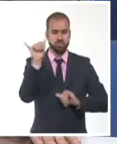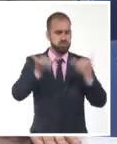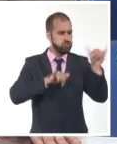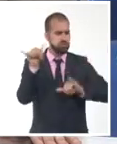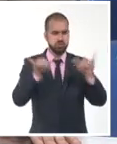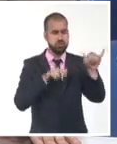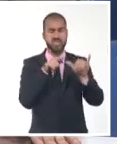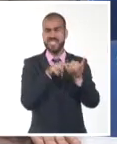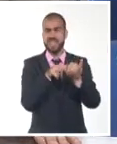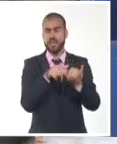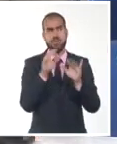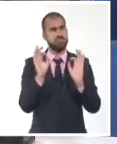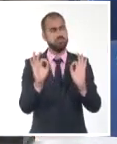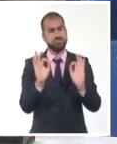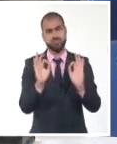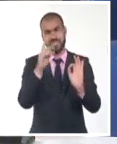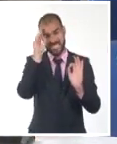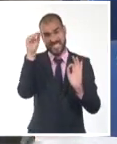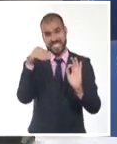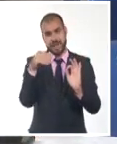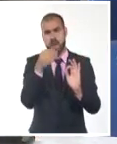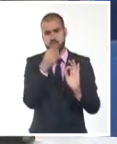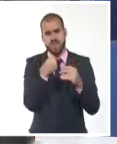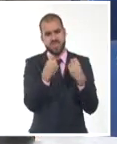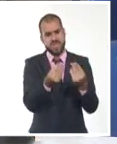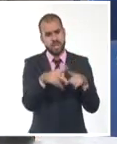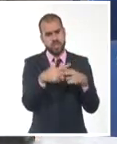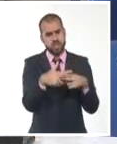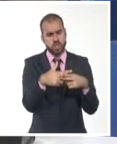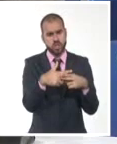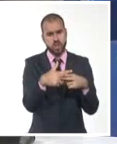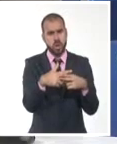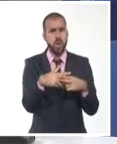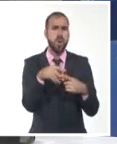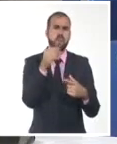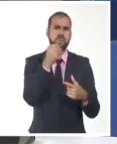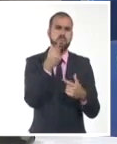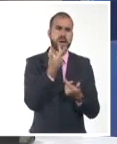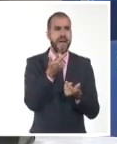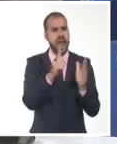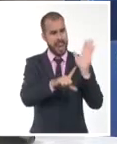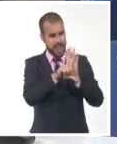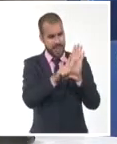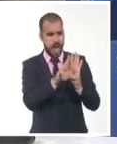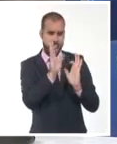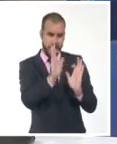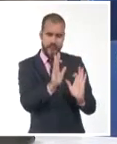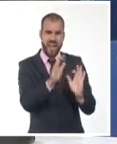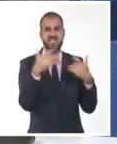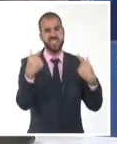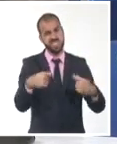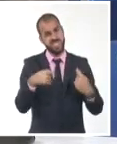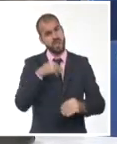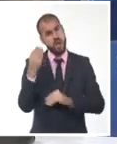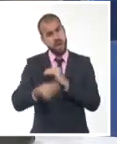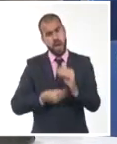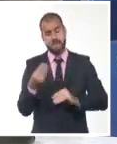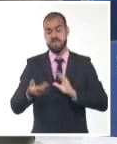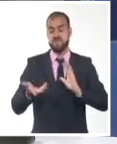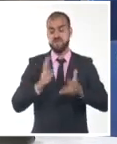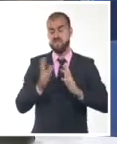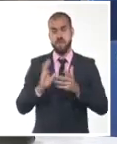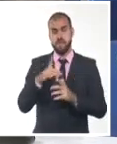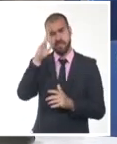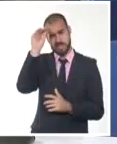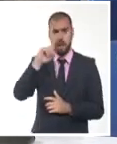problema estructural que para su solución o mitigación se necesitan cambios muy profundos en el sistema que Estados